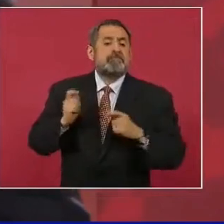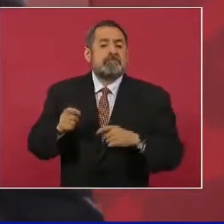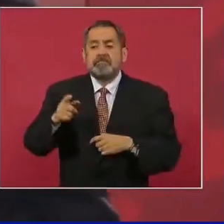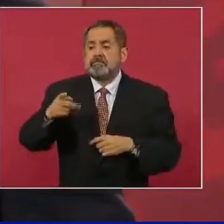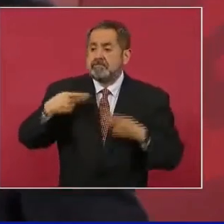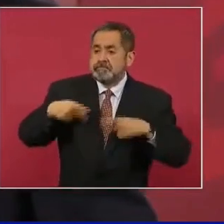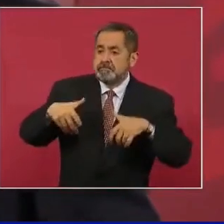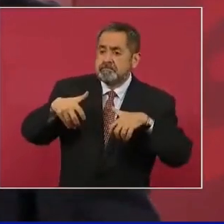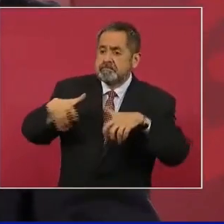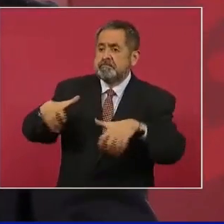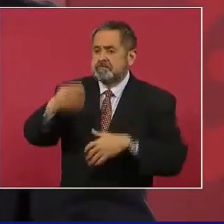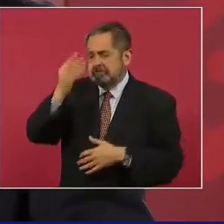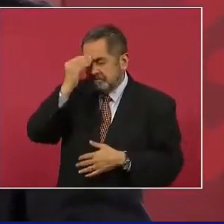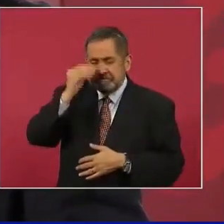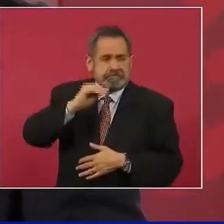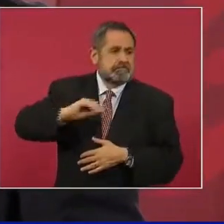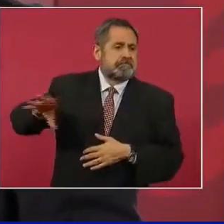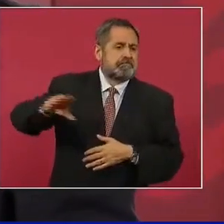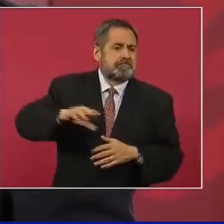pueblo.